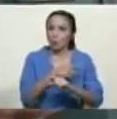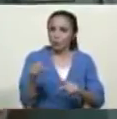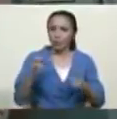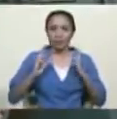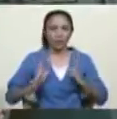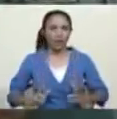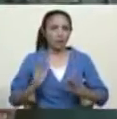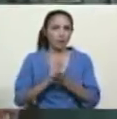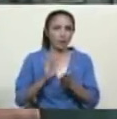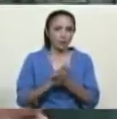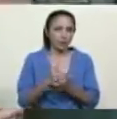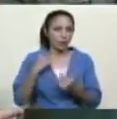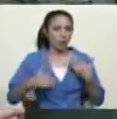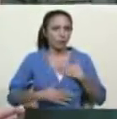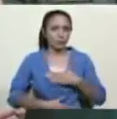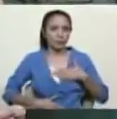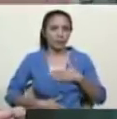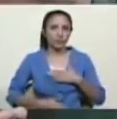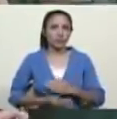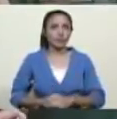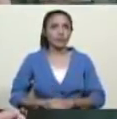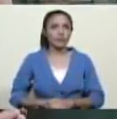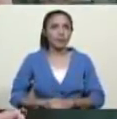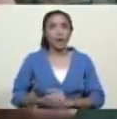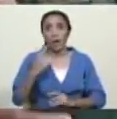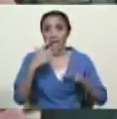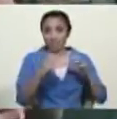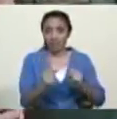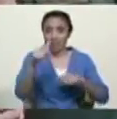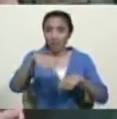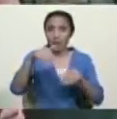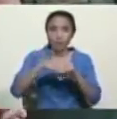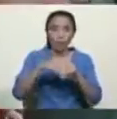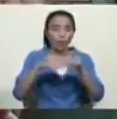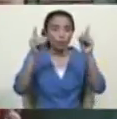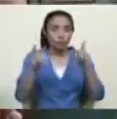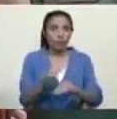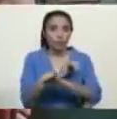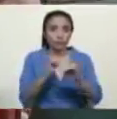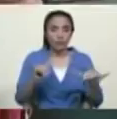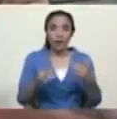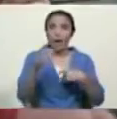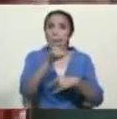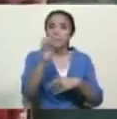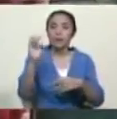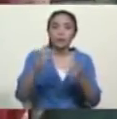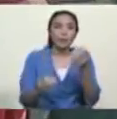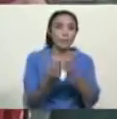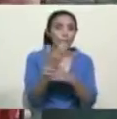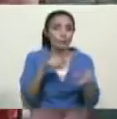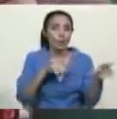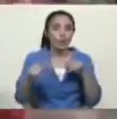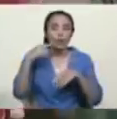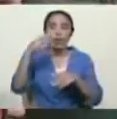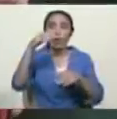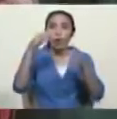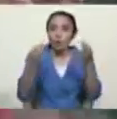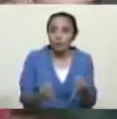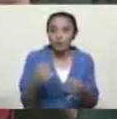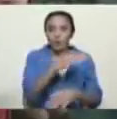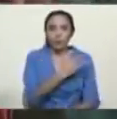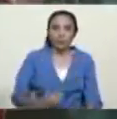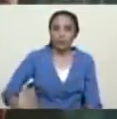relájese, disfrute y entienda que este pueblo votó el 20 de mayo por Nicolás Maduro para que sea el presidente